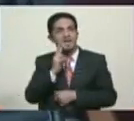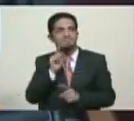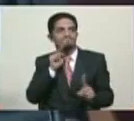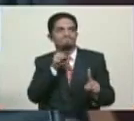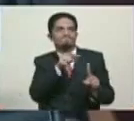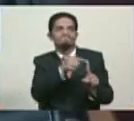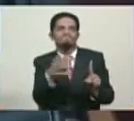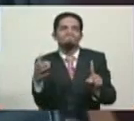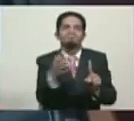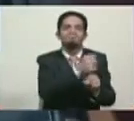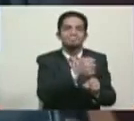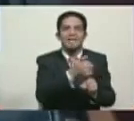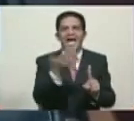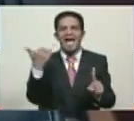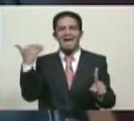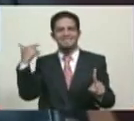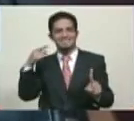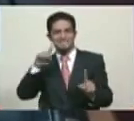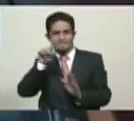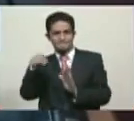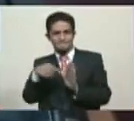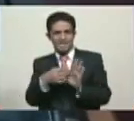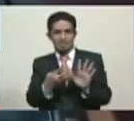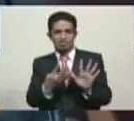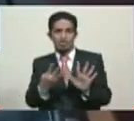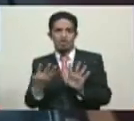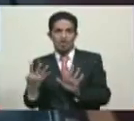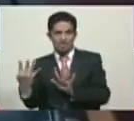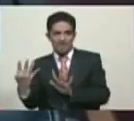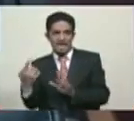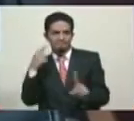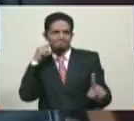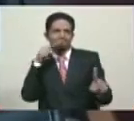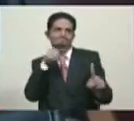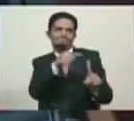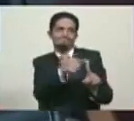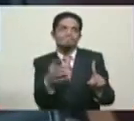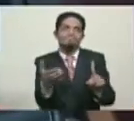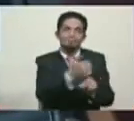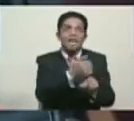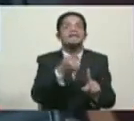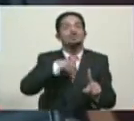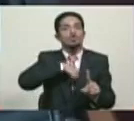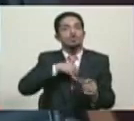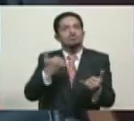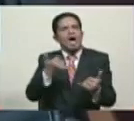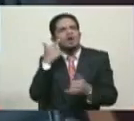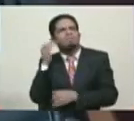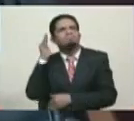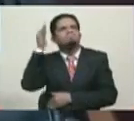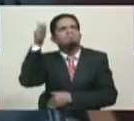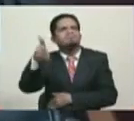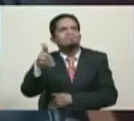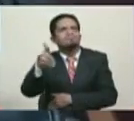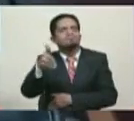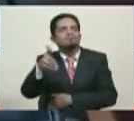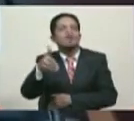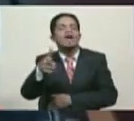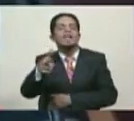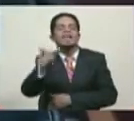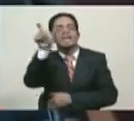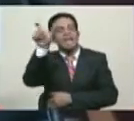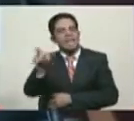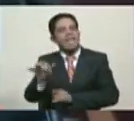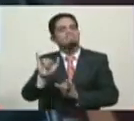planteado en 1999 y que nos enrumbamos definitivamente hacia un destino mejor, como lo visualizó en la hora valiente el